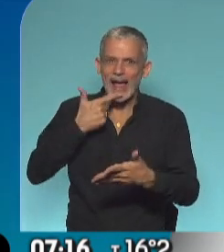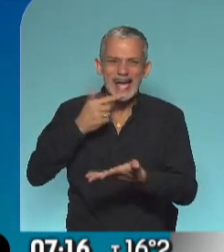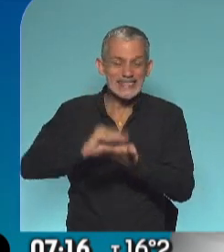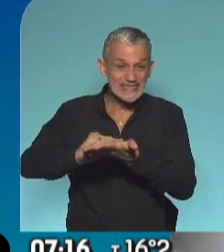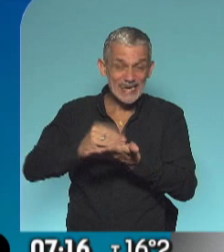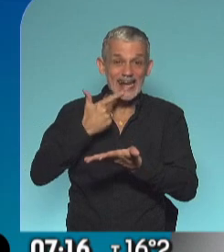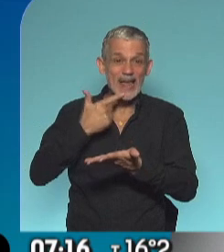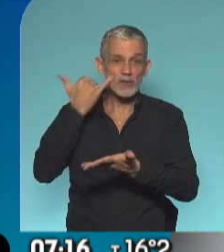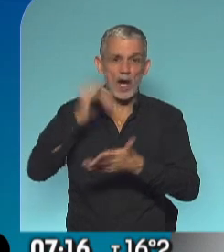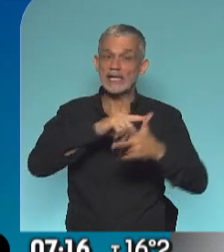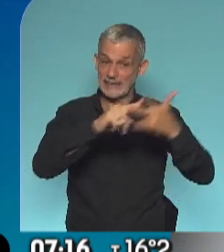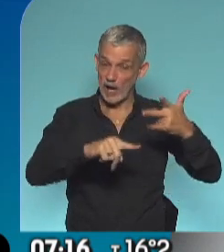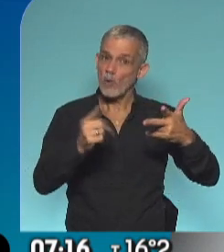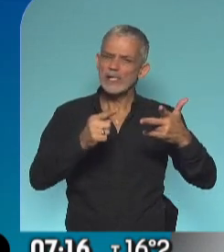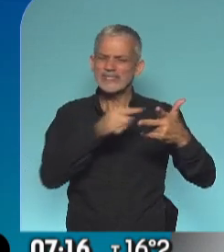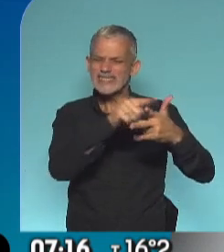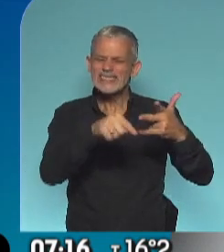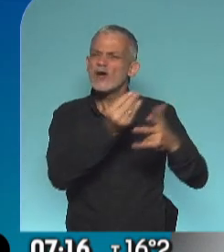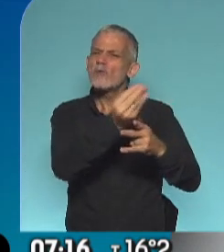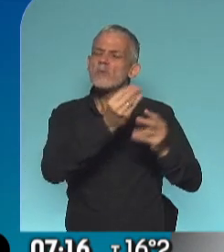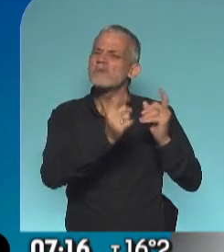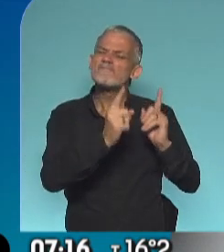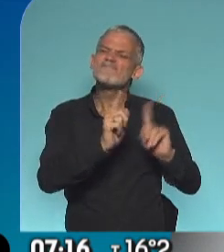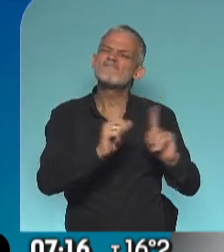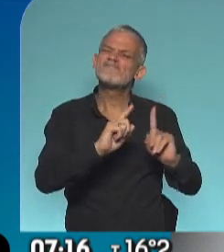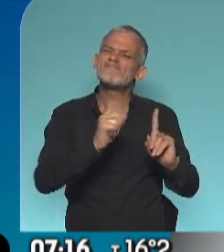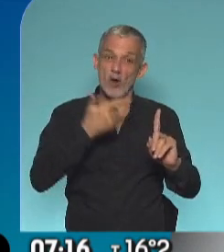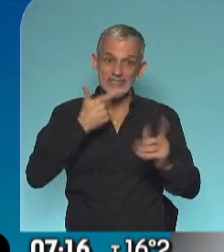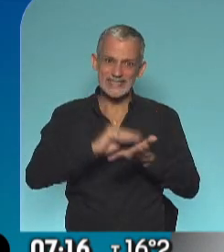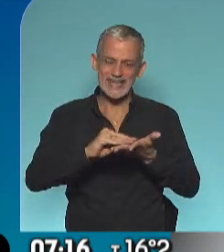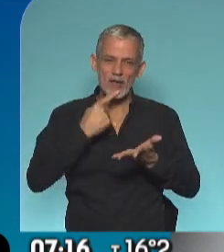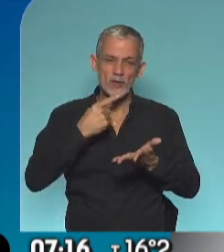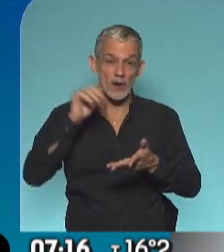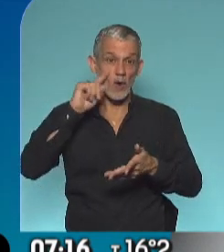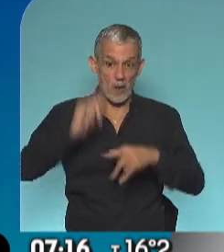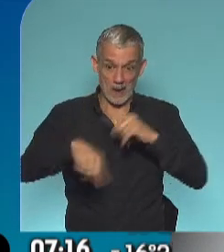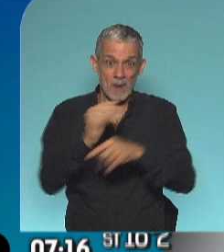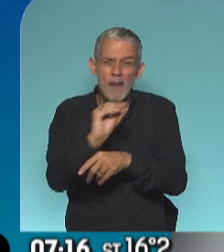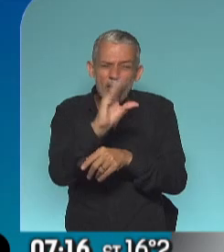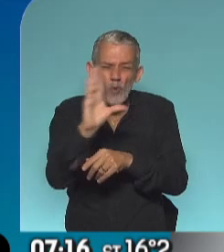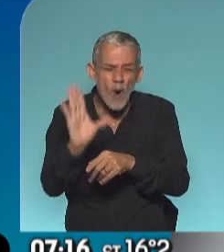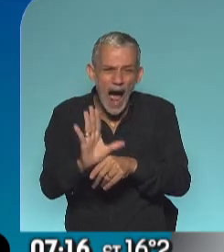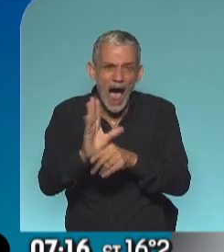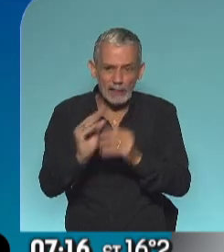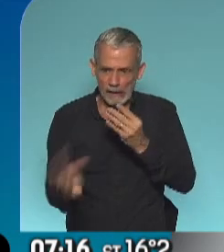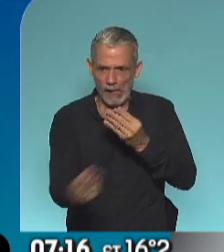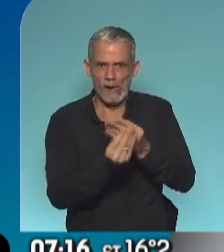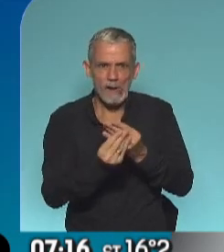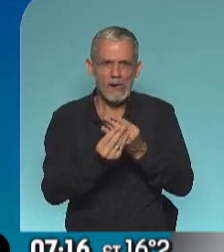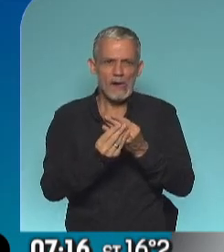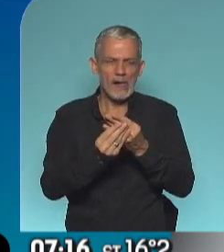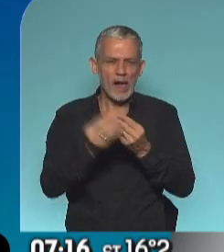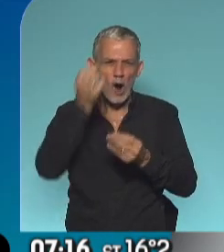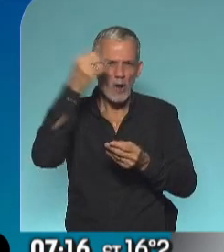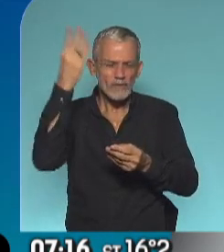dijo estos jueces no están en condiciones de seguir en los tribunales en que están, a la madrugada y con un suplemento en el boletín